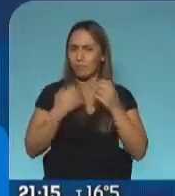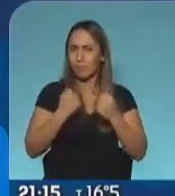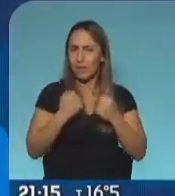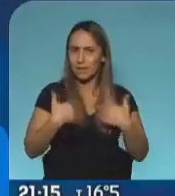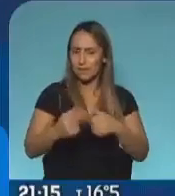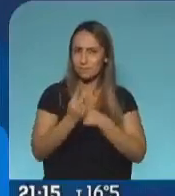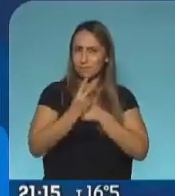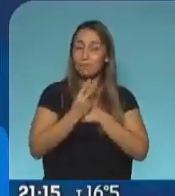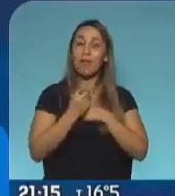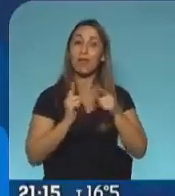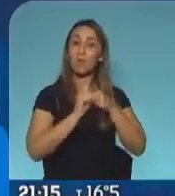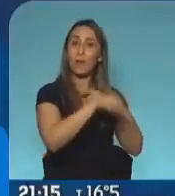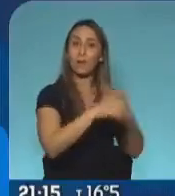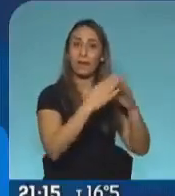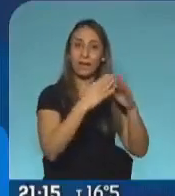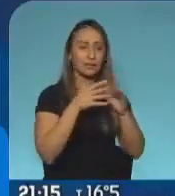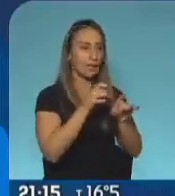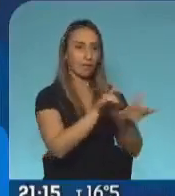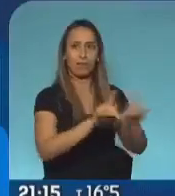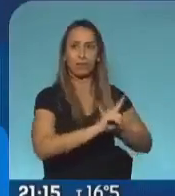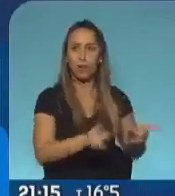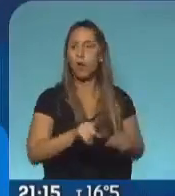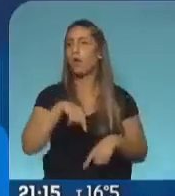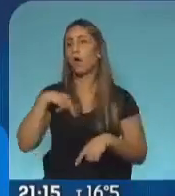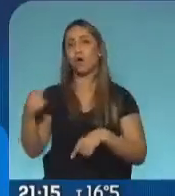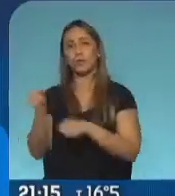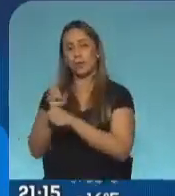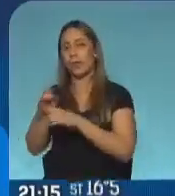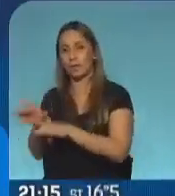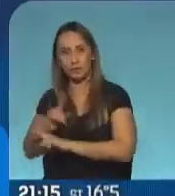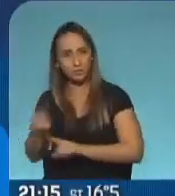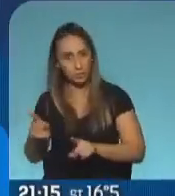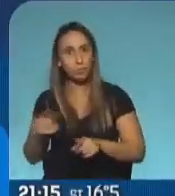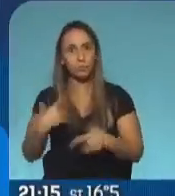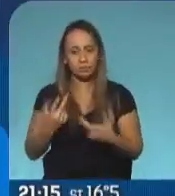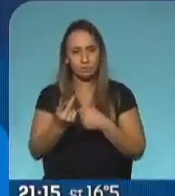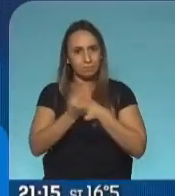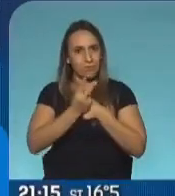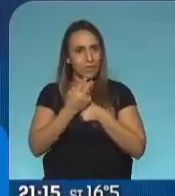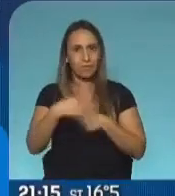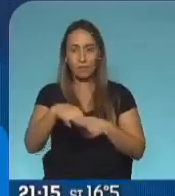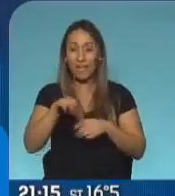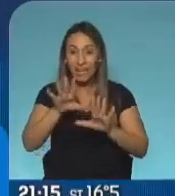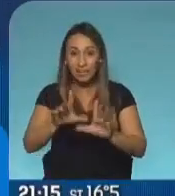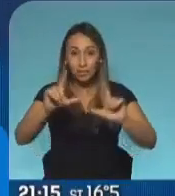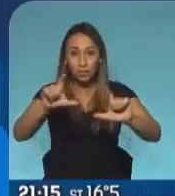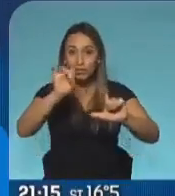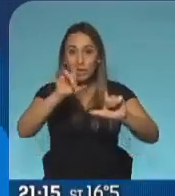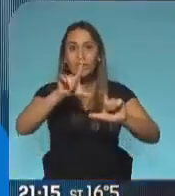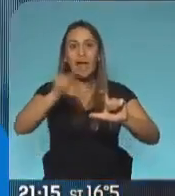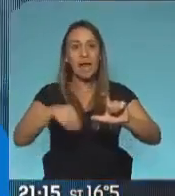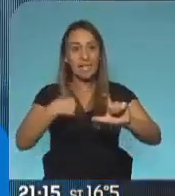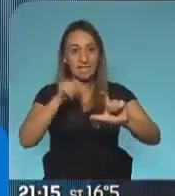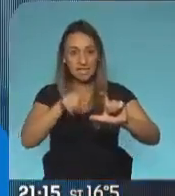en su casa en otro trabajo esto esto que estamos viendo es les argentina república argentina hace dos mil